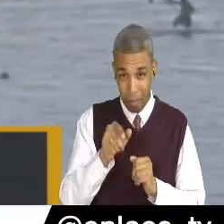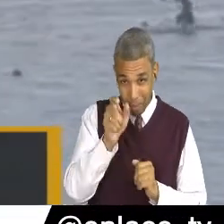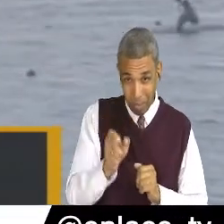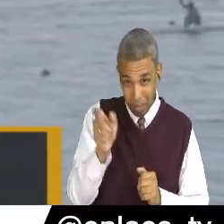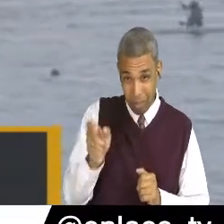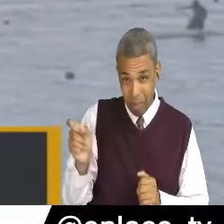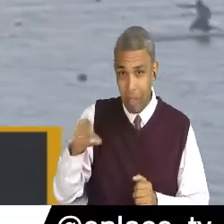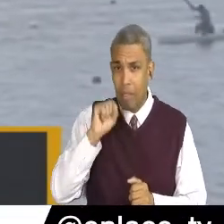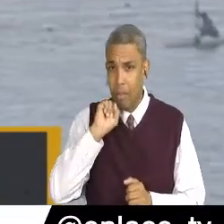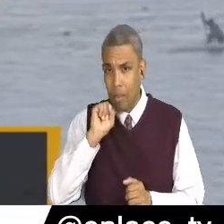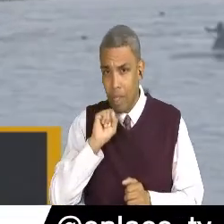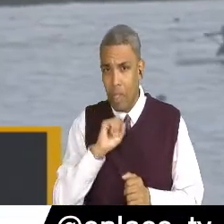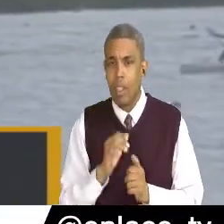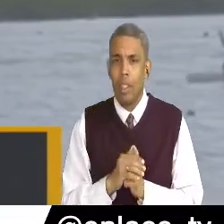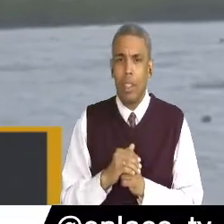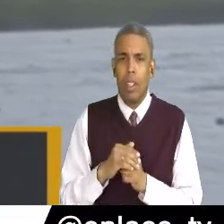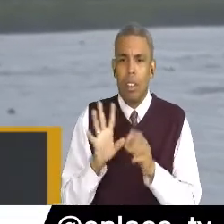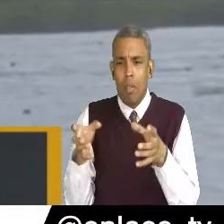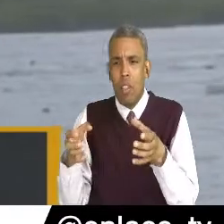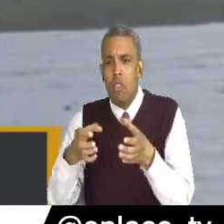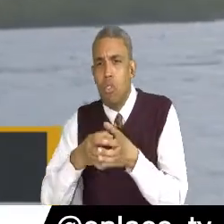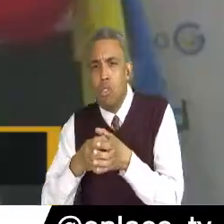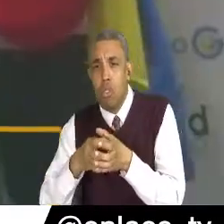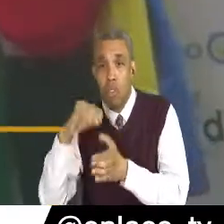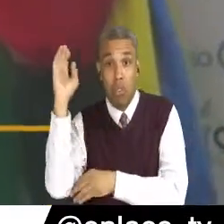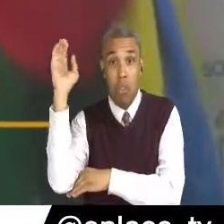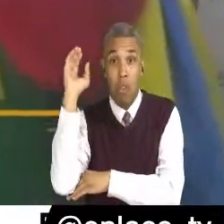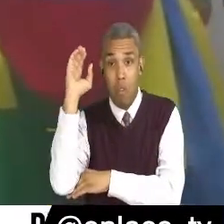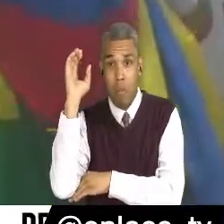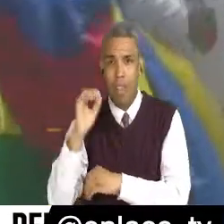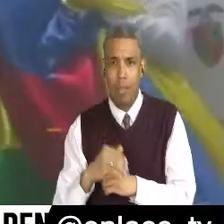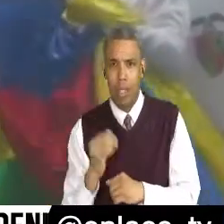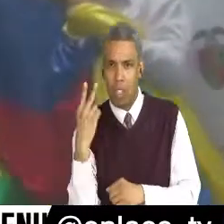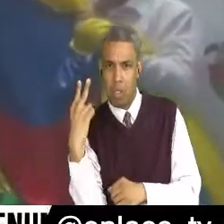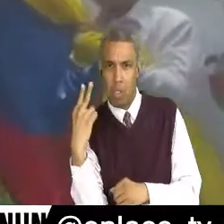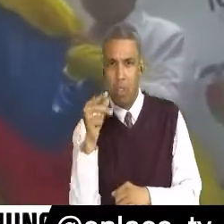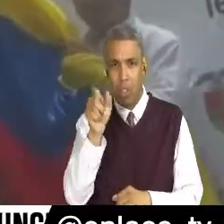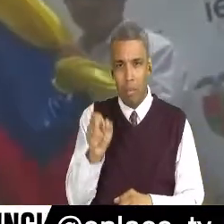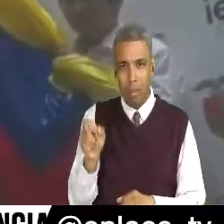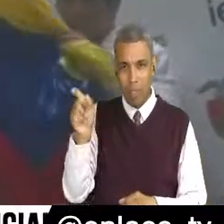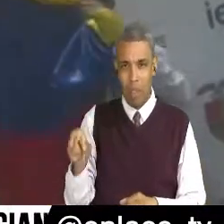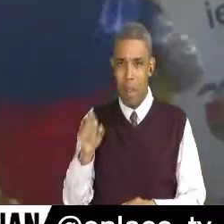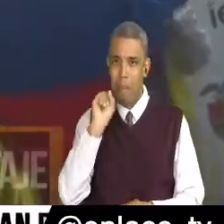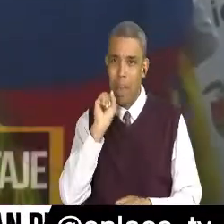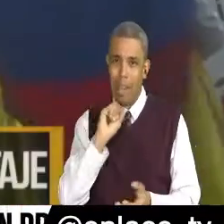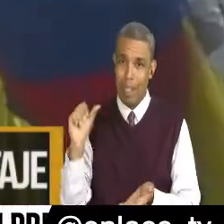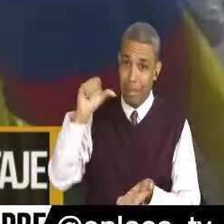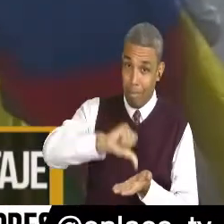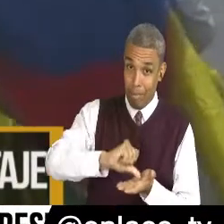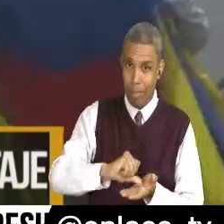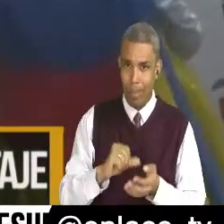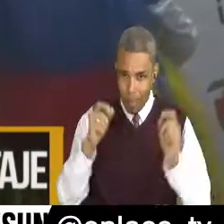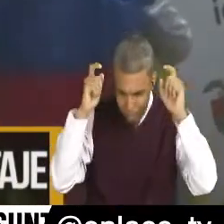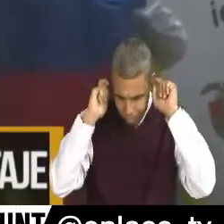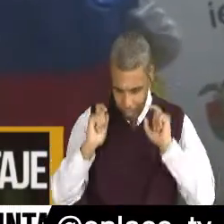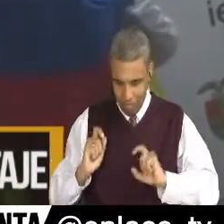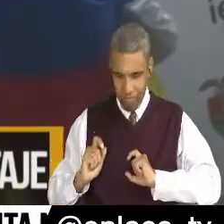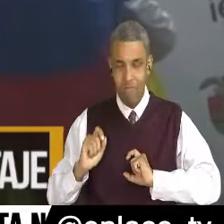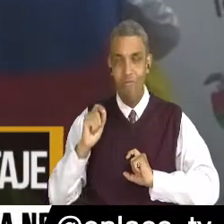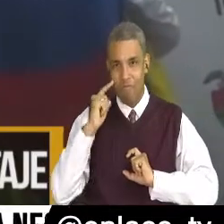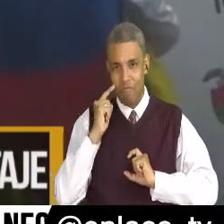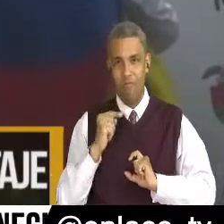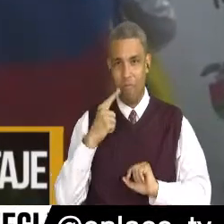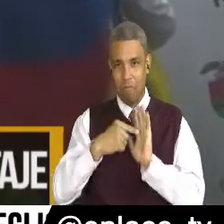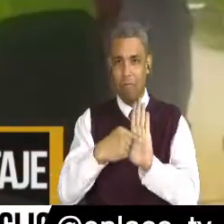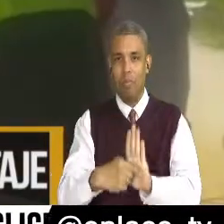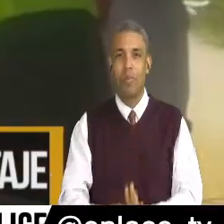la selección nacional de canotaje lograron la presea de bronce en el torneo suramericano de esta disciplina que se adelantó en Paipa,